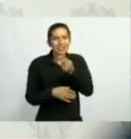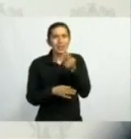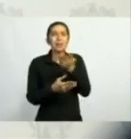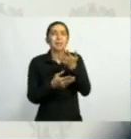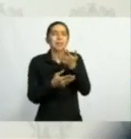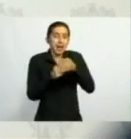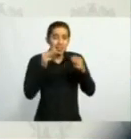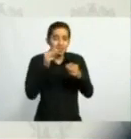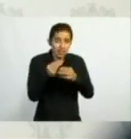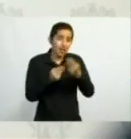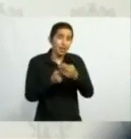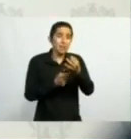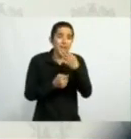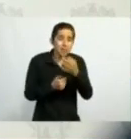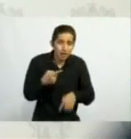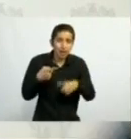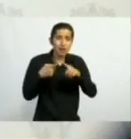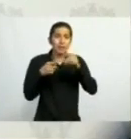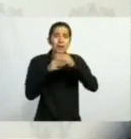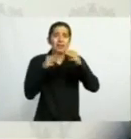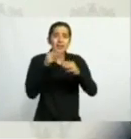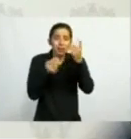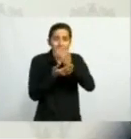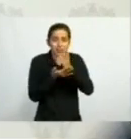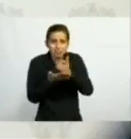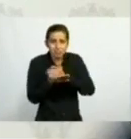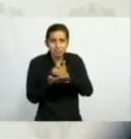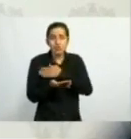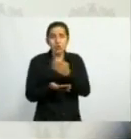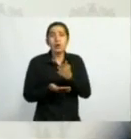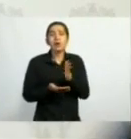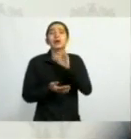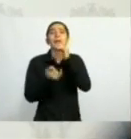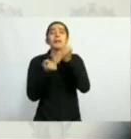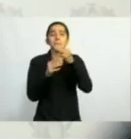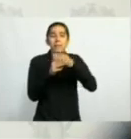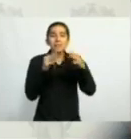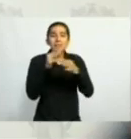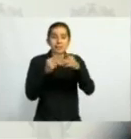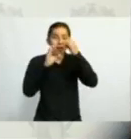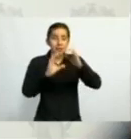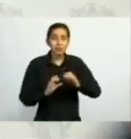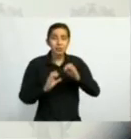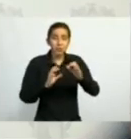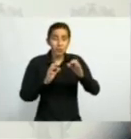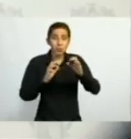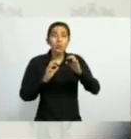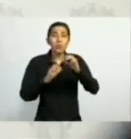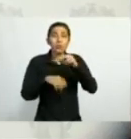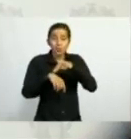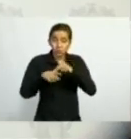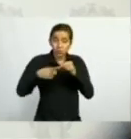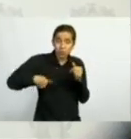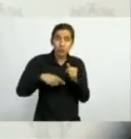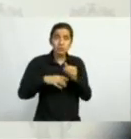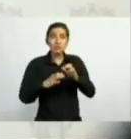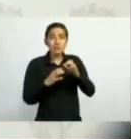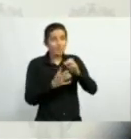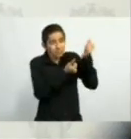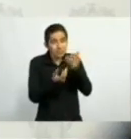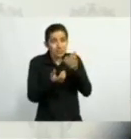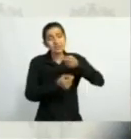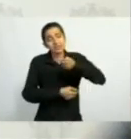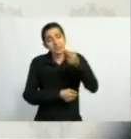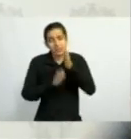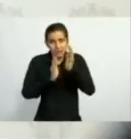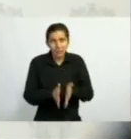medicamentos, material de curación y material de protección para la emergencia. Michoacanas y